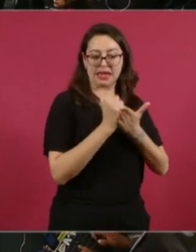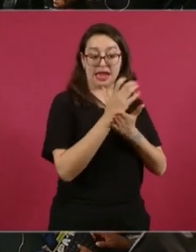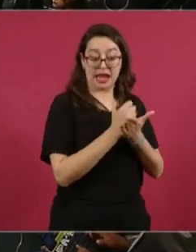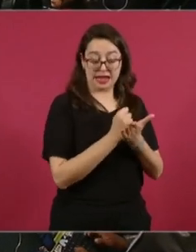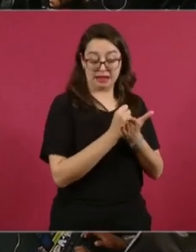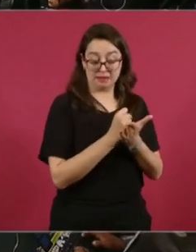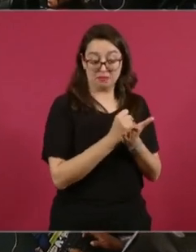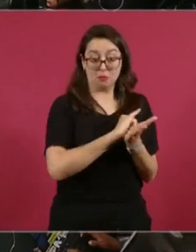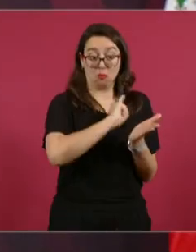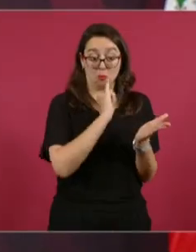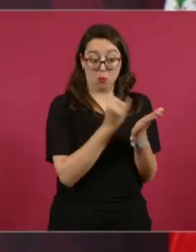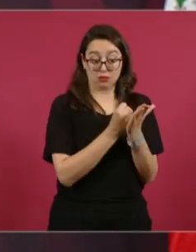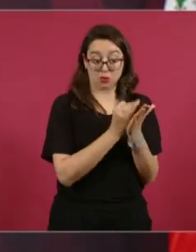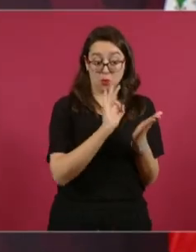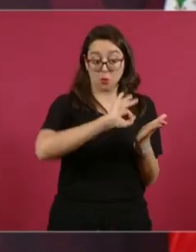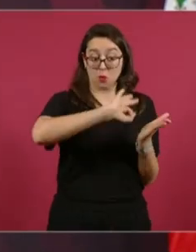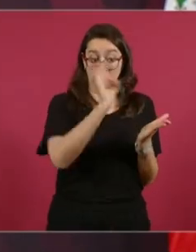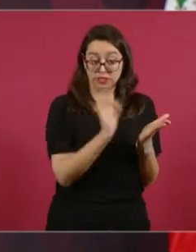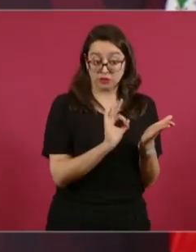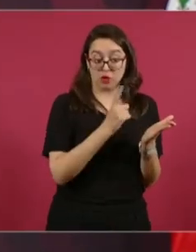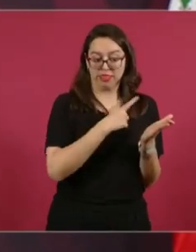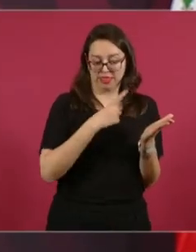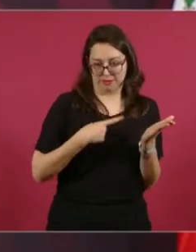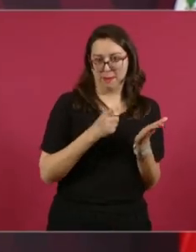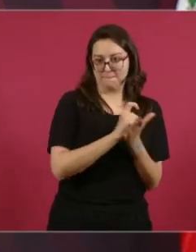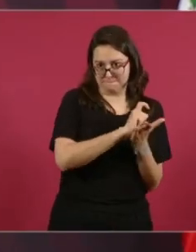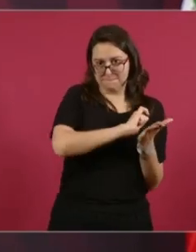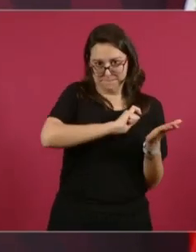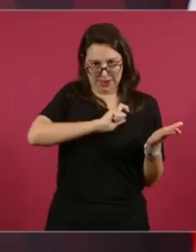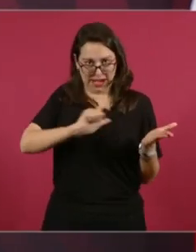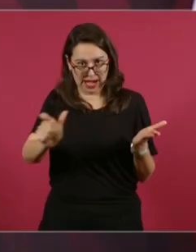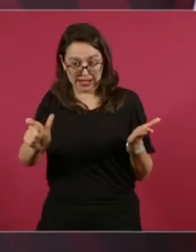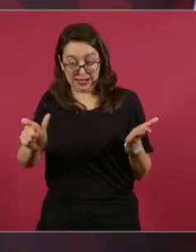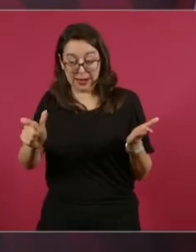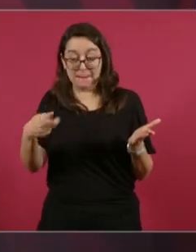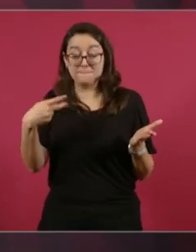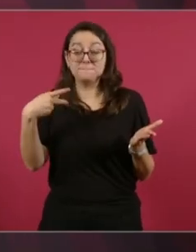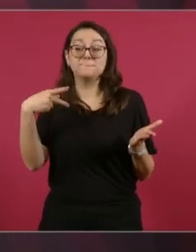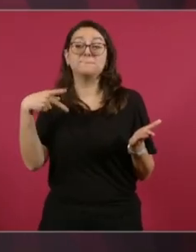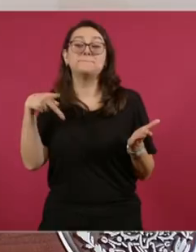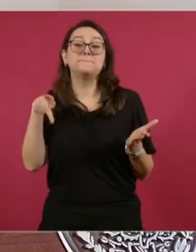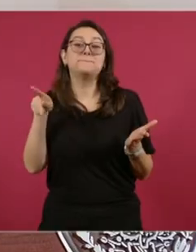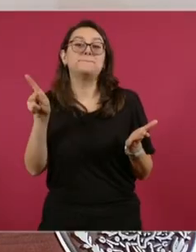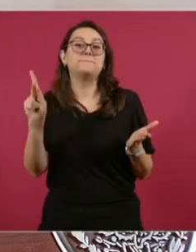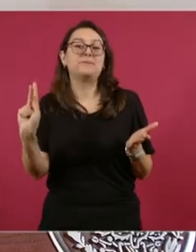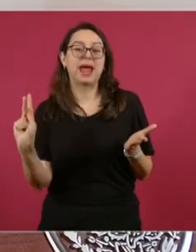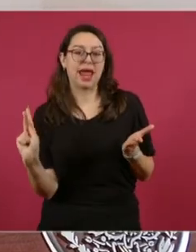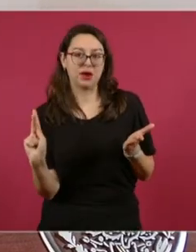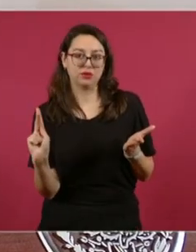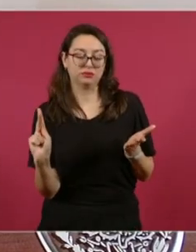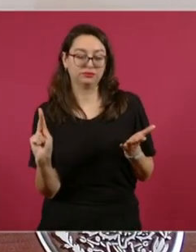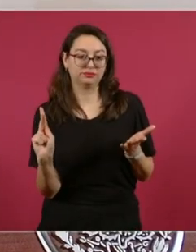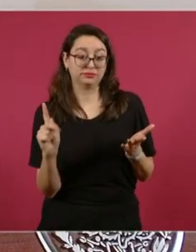pero creaban 10 empresas fantasmas